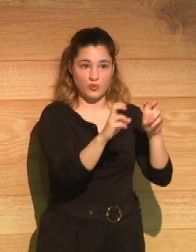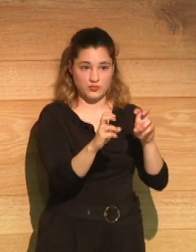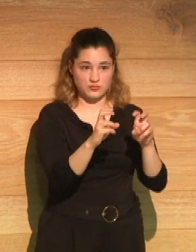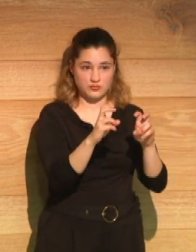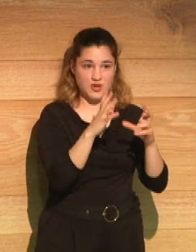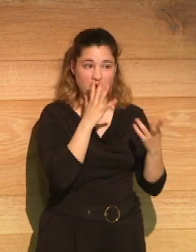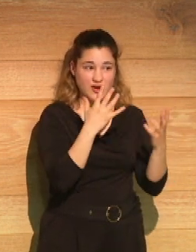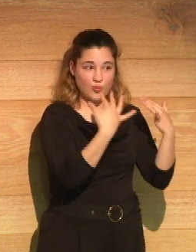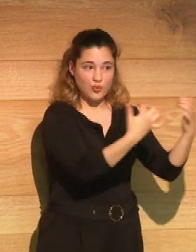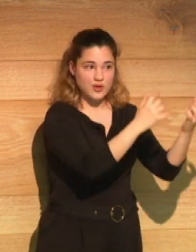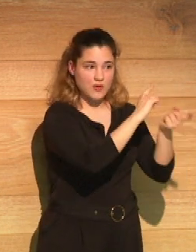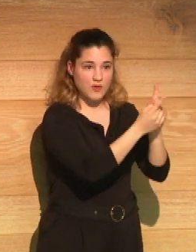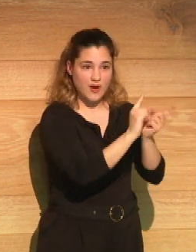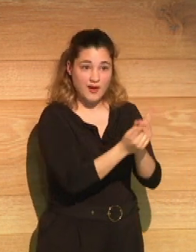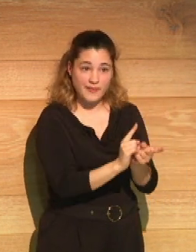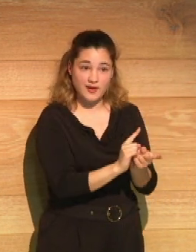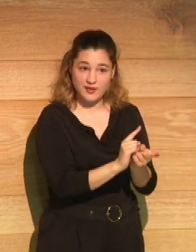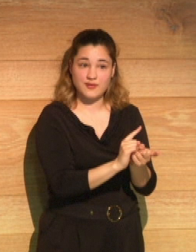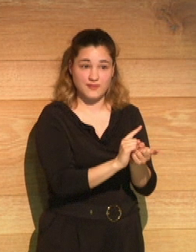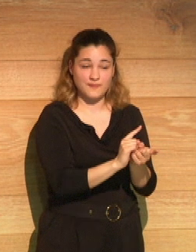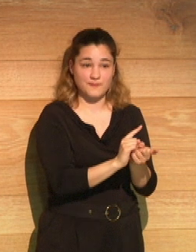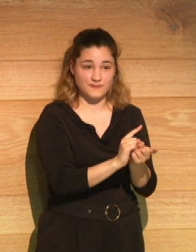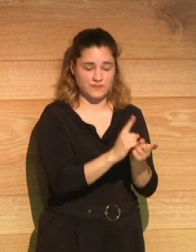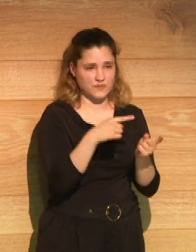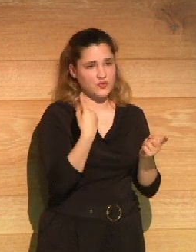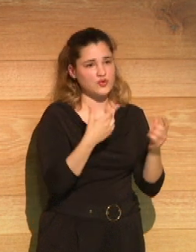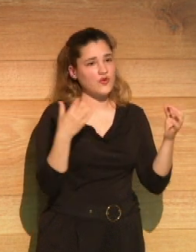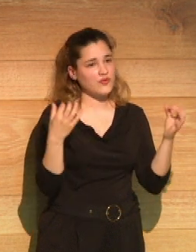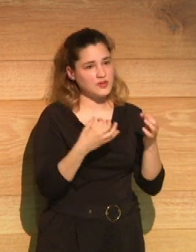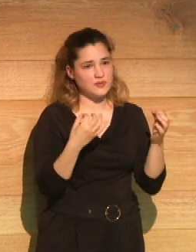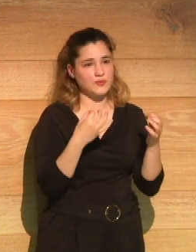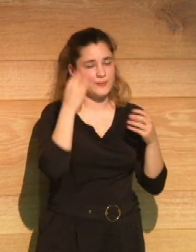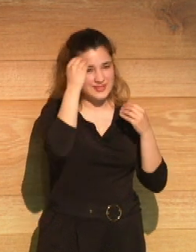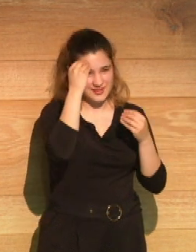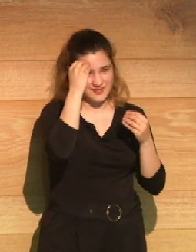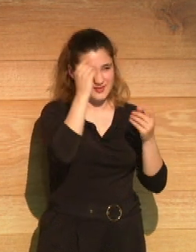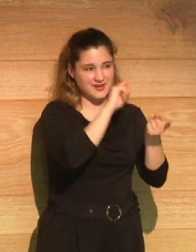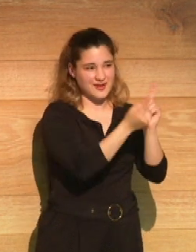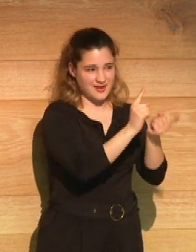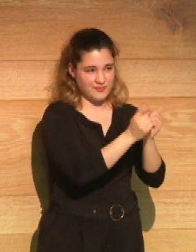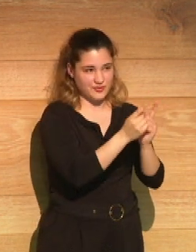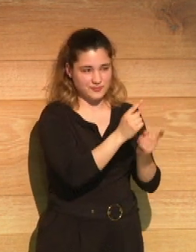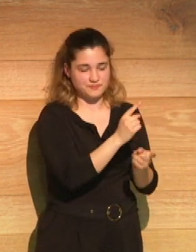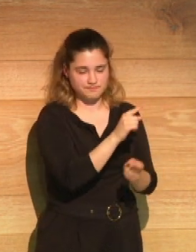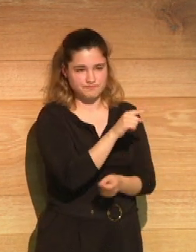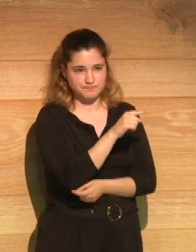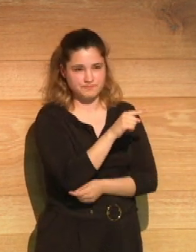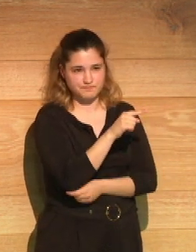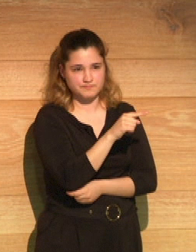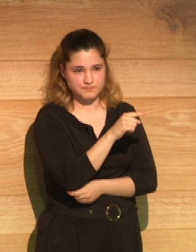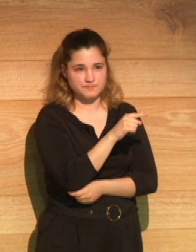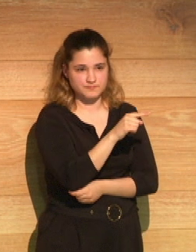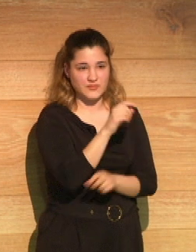está cambiando y debemos considerar estos cambios, debemos considerar que